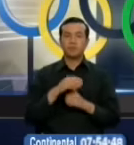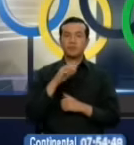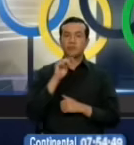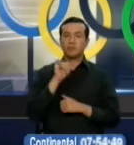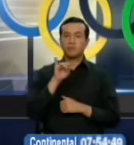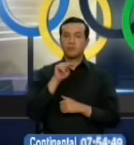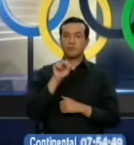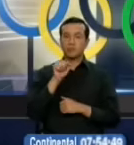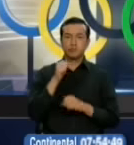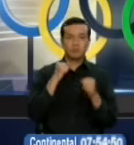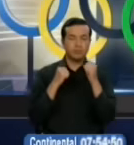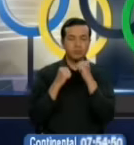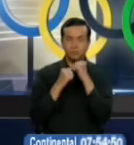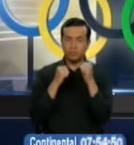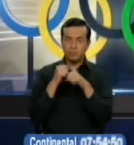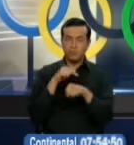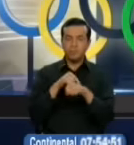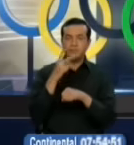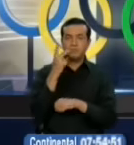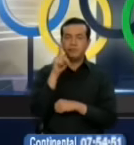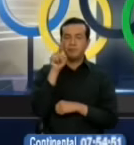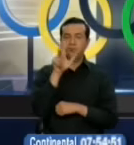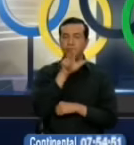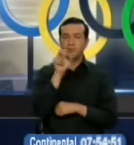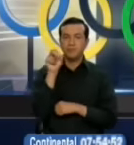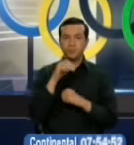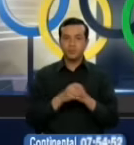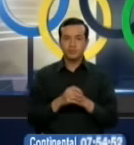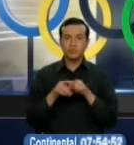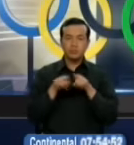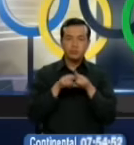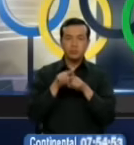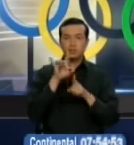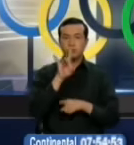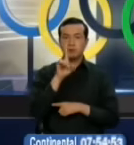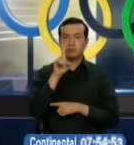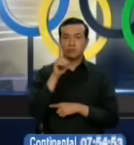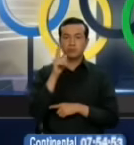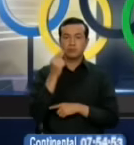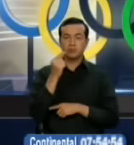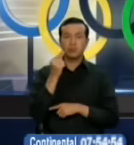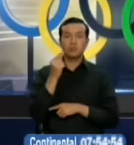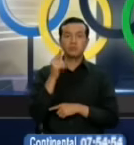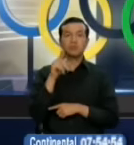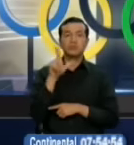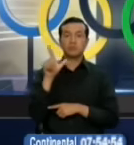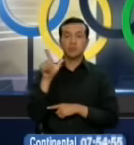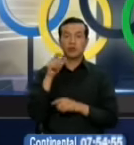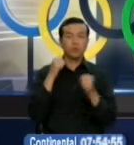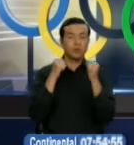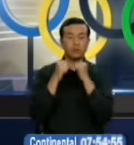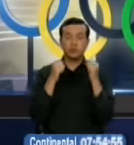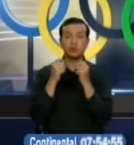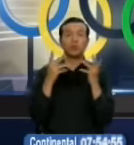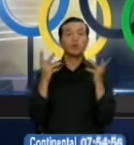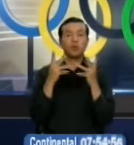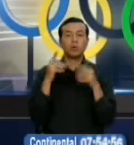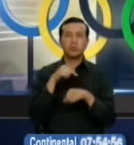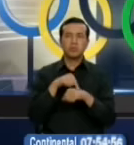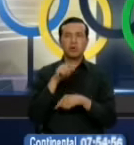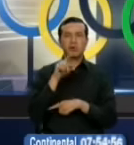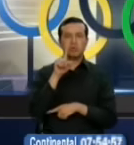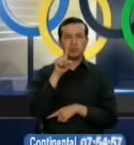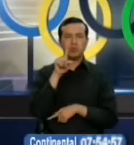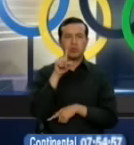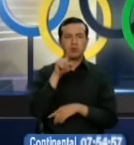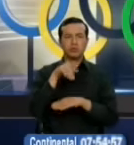Mina, también boxeador, a partir de las 12:30 en la categoría de 81 kilos y Julio Castillo en boxeo también a partir de las